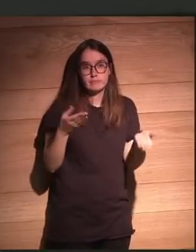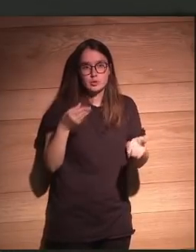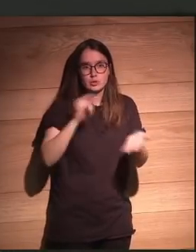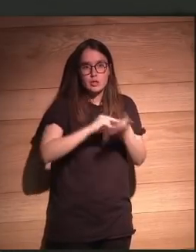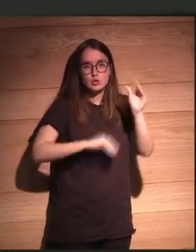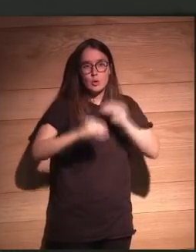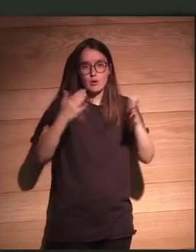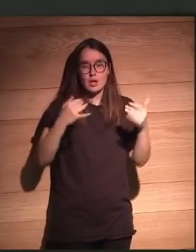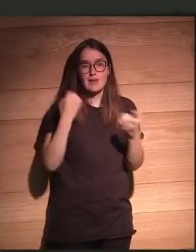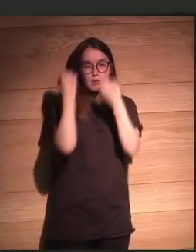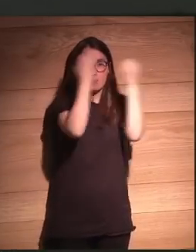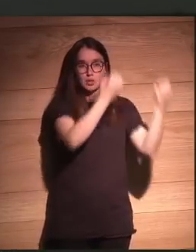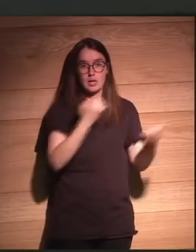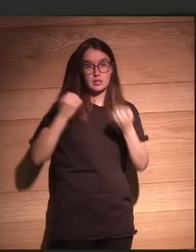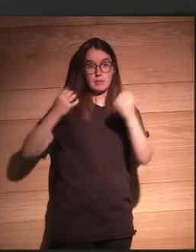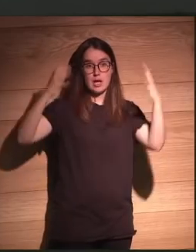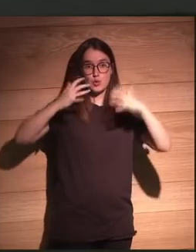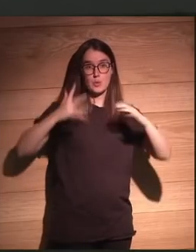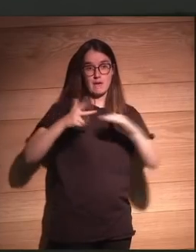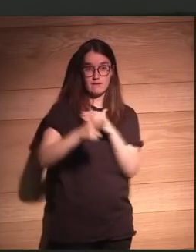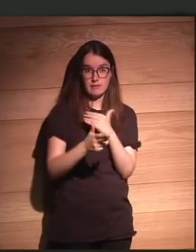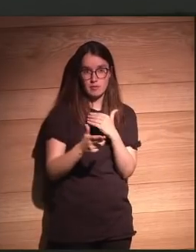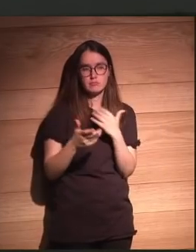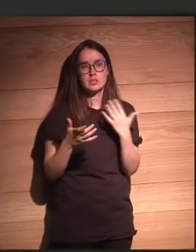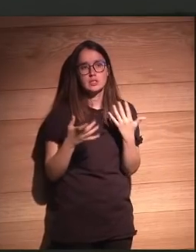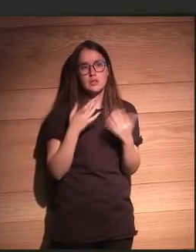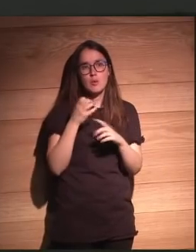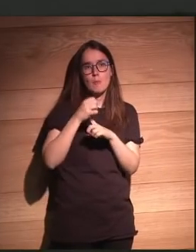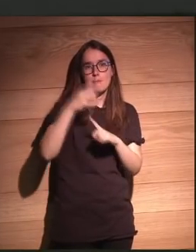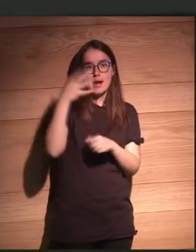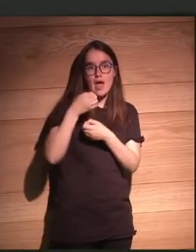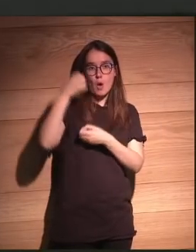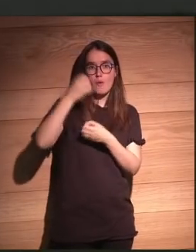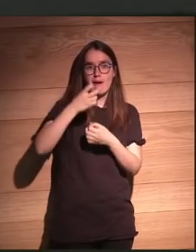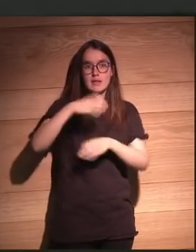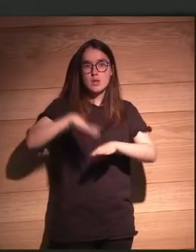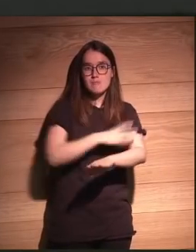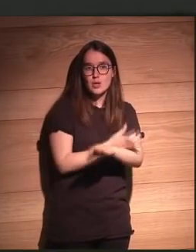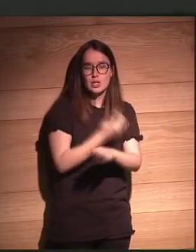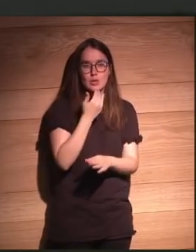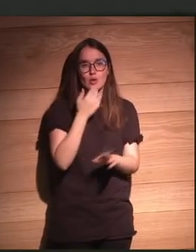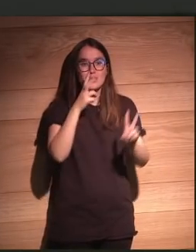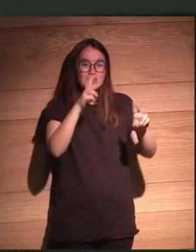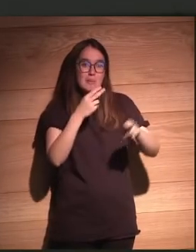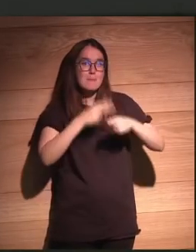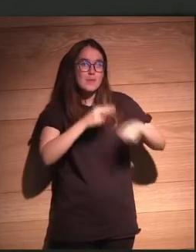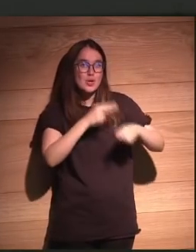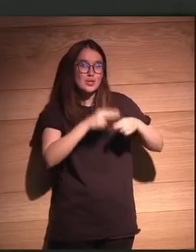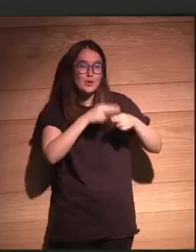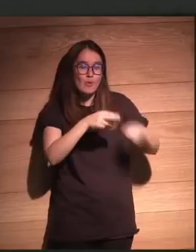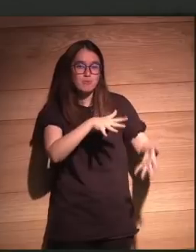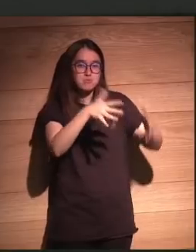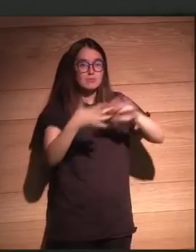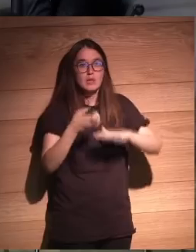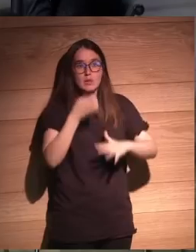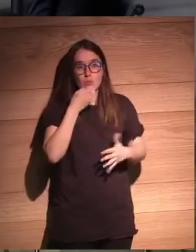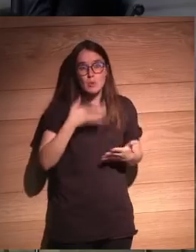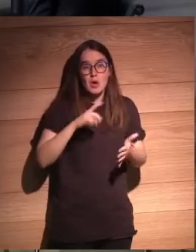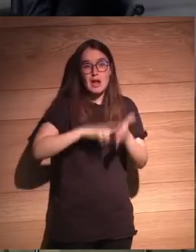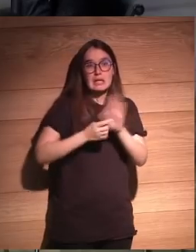haces es protegerte para que la lluvia te afecte lo menos posible. Te pones un paraguas, unas botas, etcétera. Cuando es político, eso aplicado a la burbuja sería: bueno, me